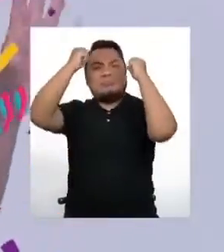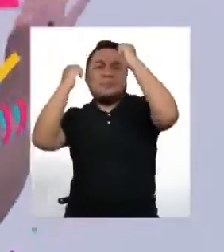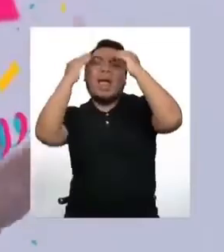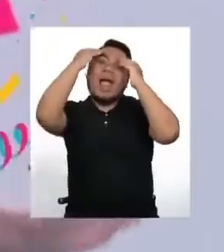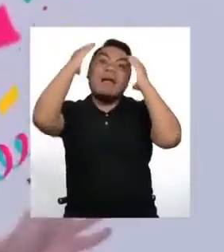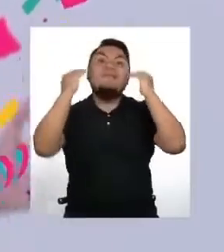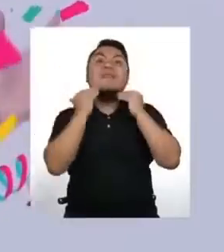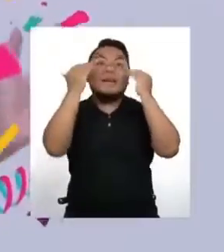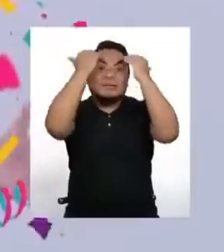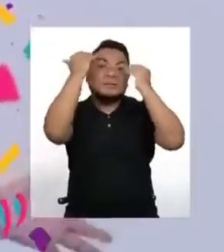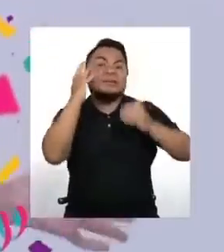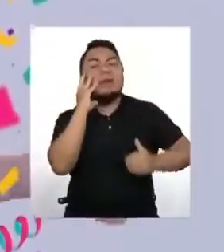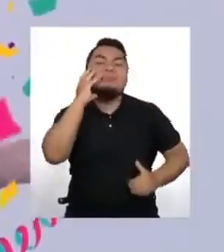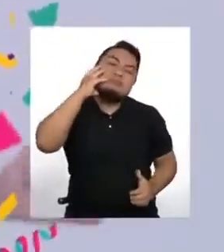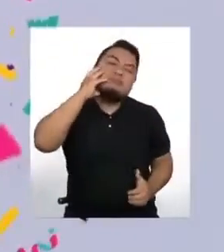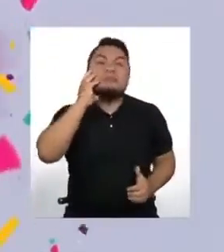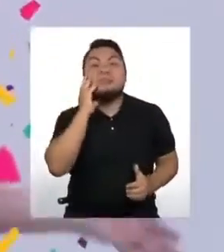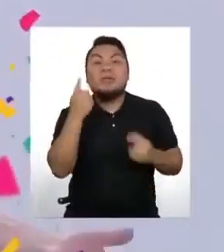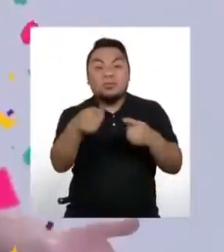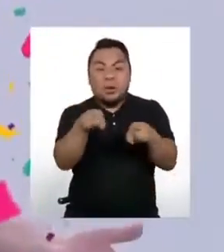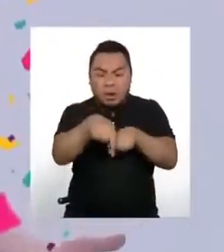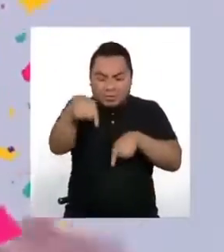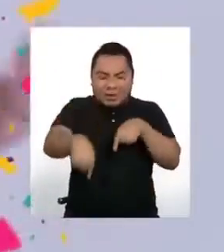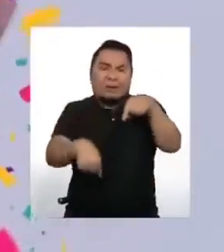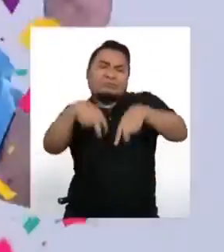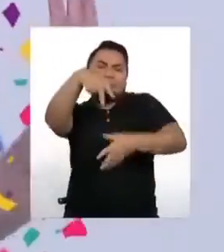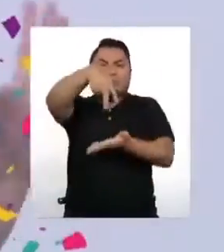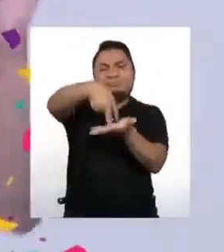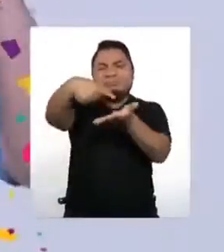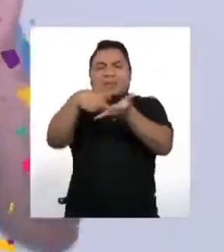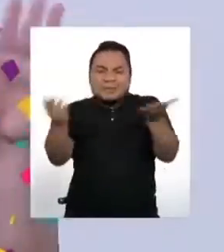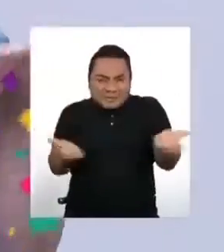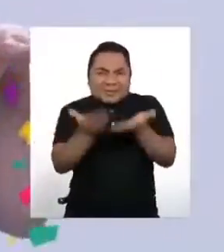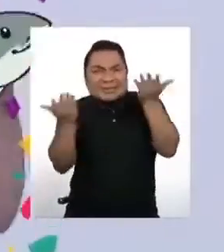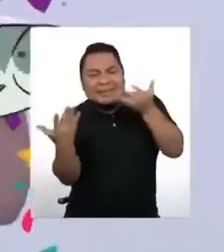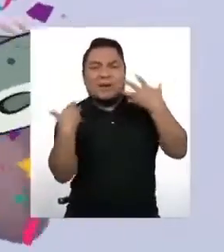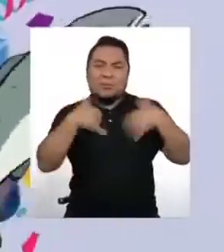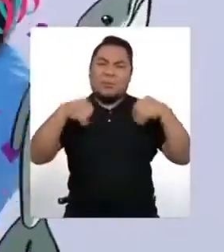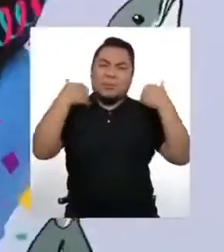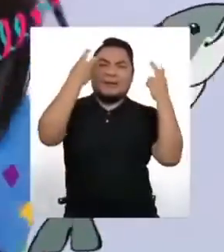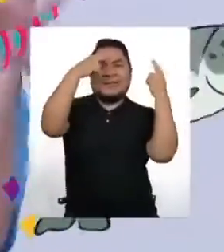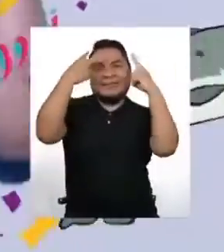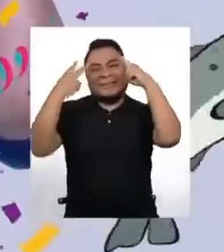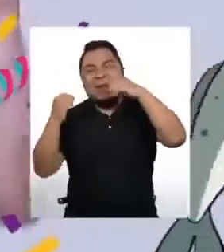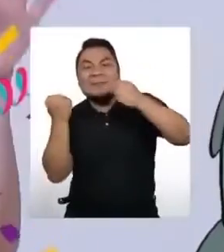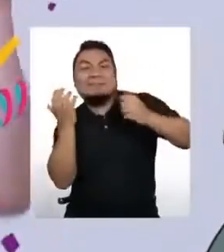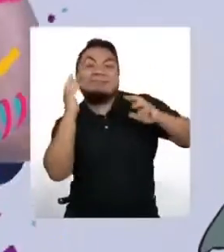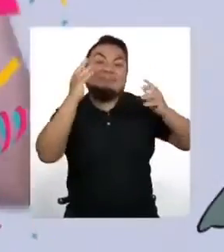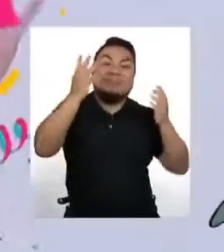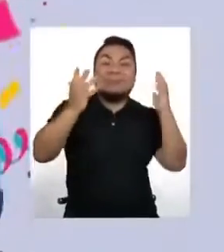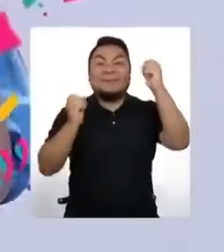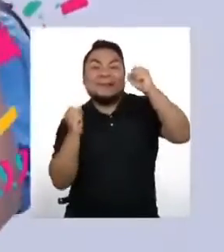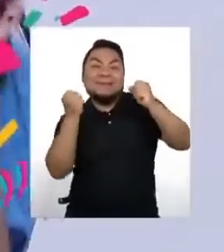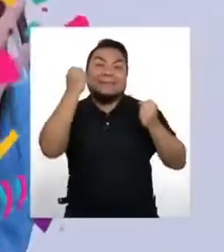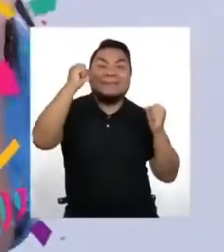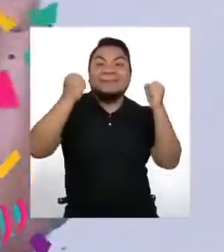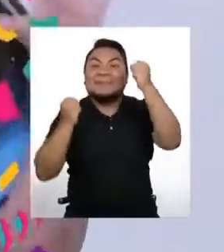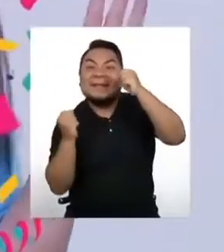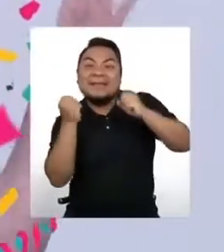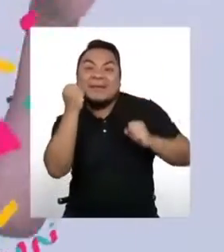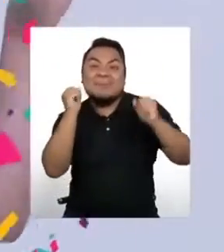también muéstrale los objetos que van a utilizar para que tenga una referencia del lugar y de las actividades.